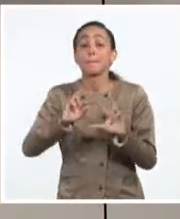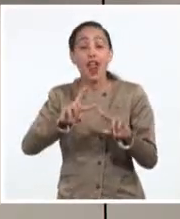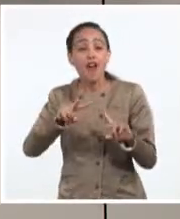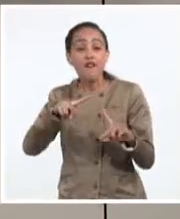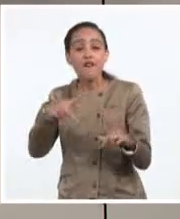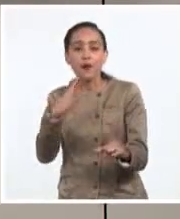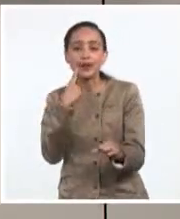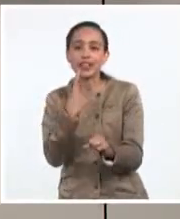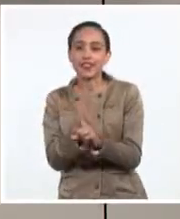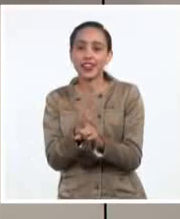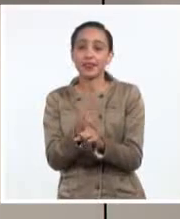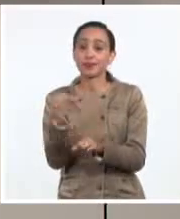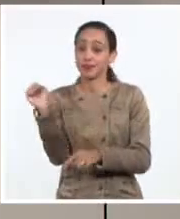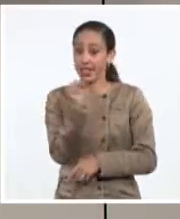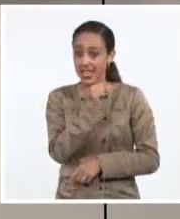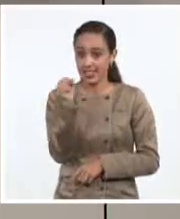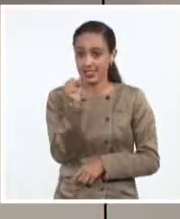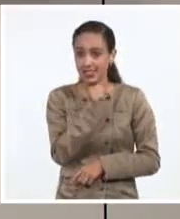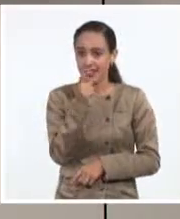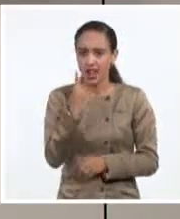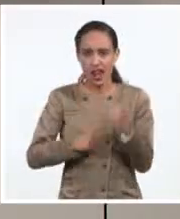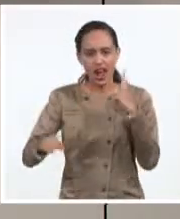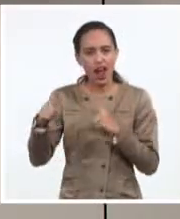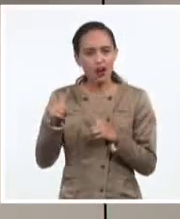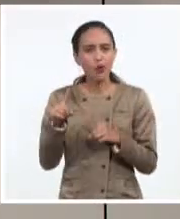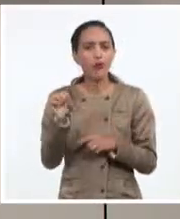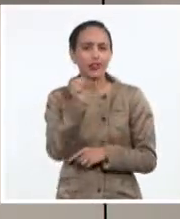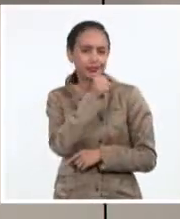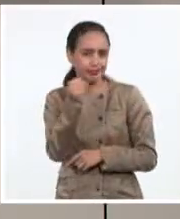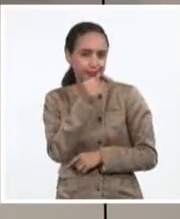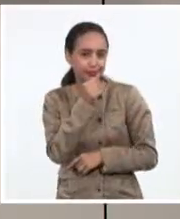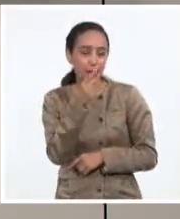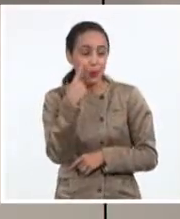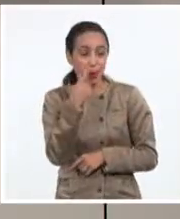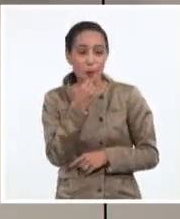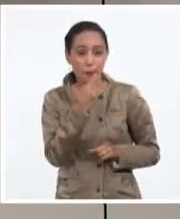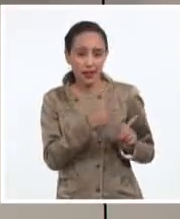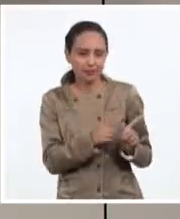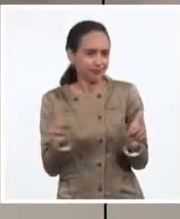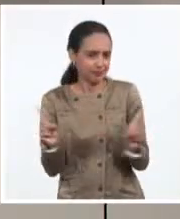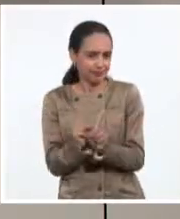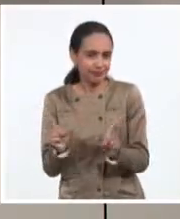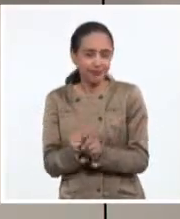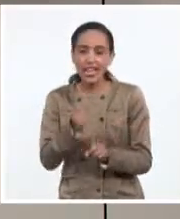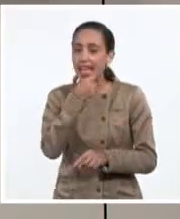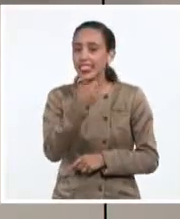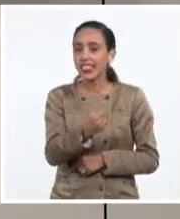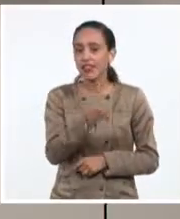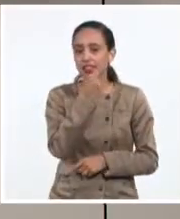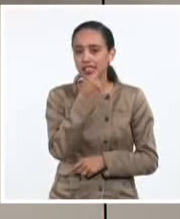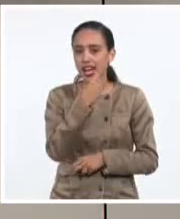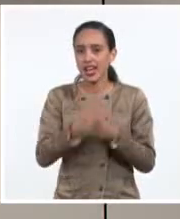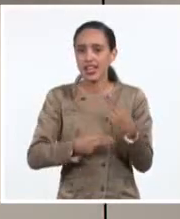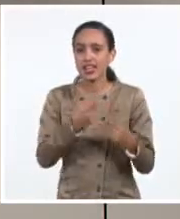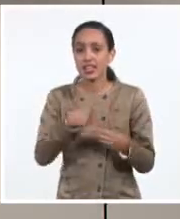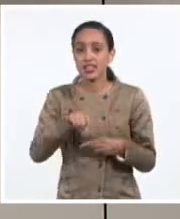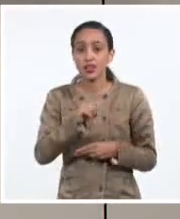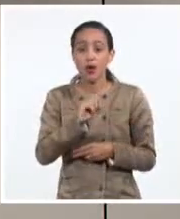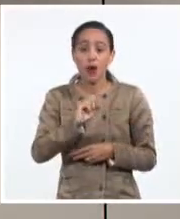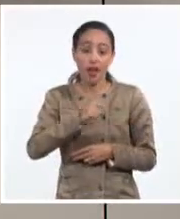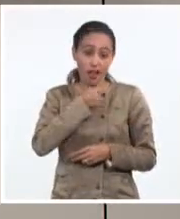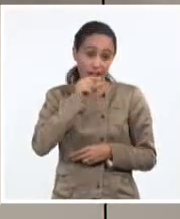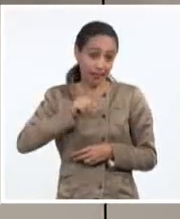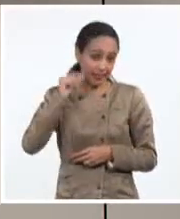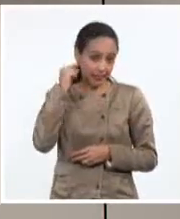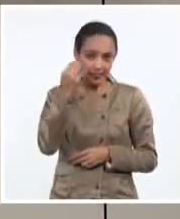e interpretará en la presentación algunos temas. Le invito a ver un fragmento de entrevista realizada por su equipo a la cantautora donde